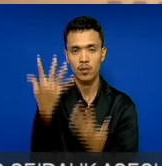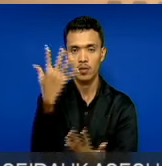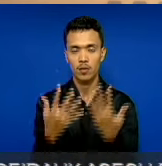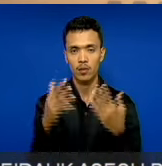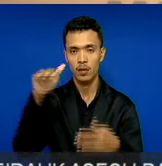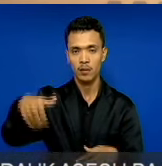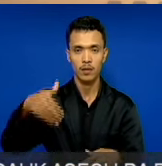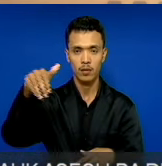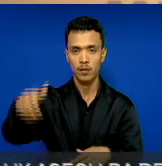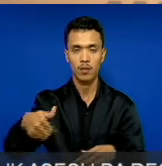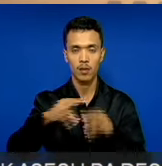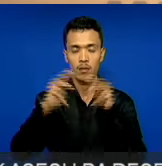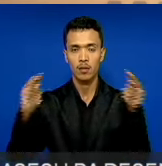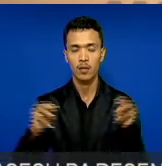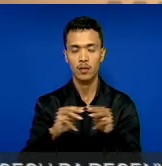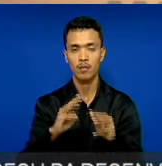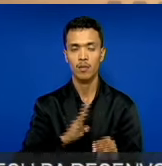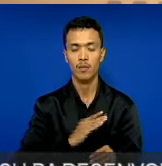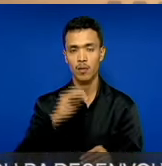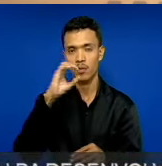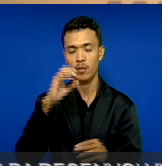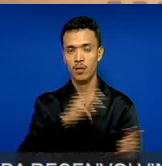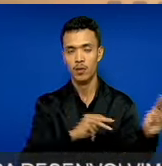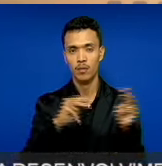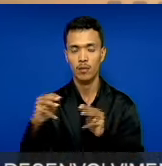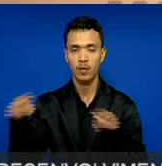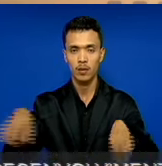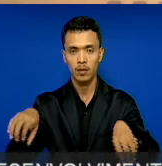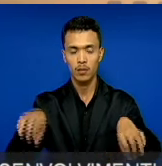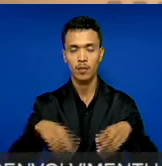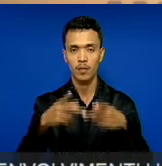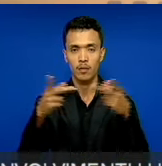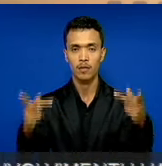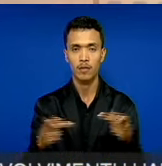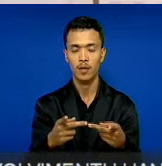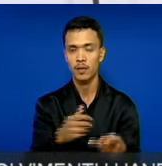hay municipio Baucau no ni se muda proyecto ne va fatin celok.